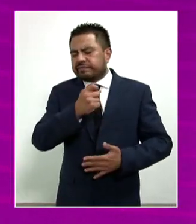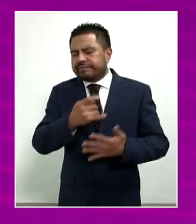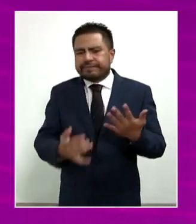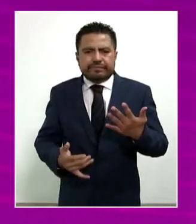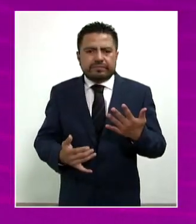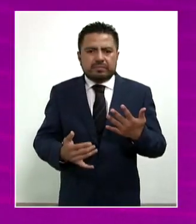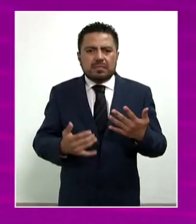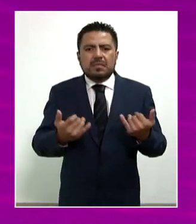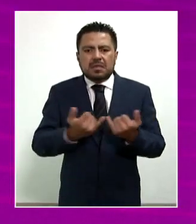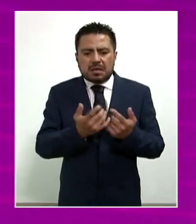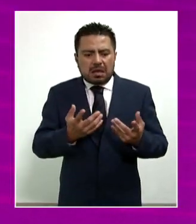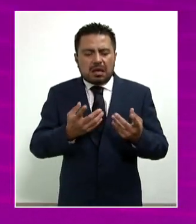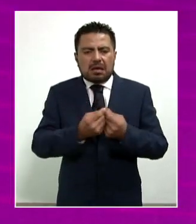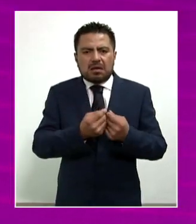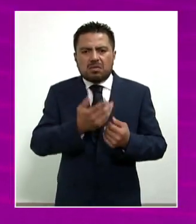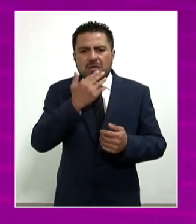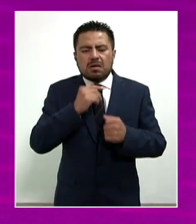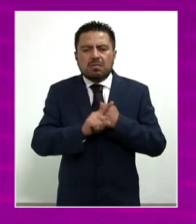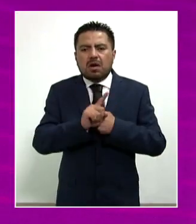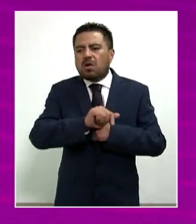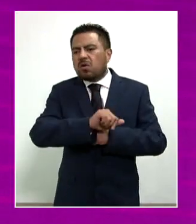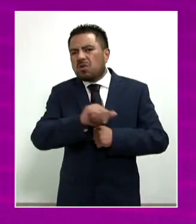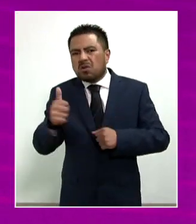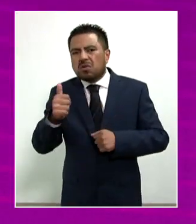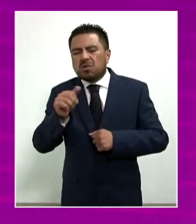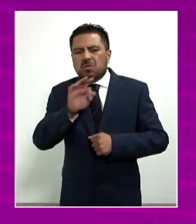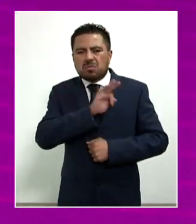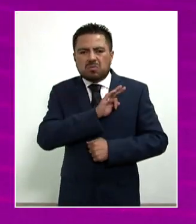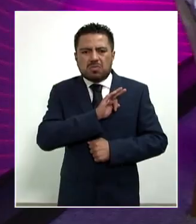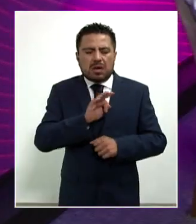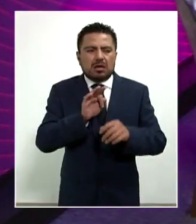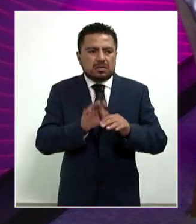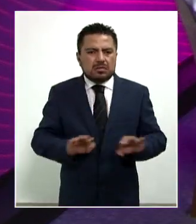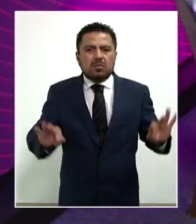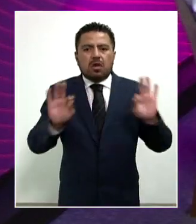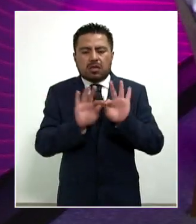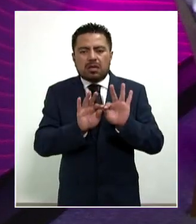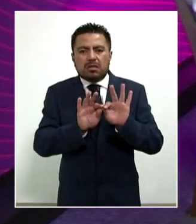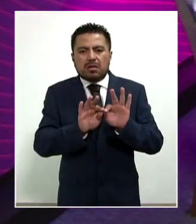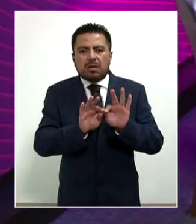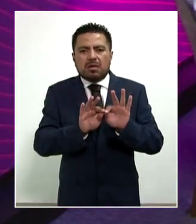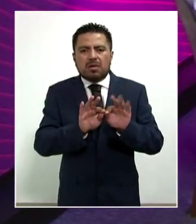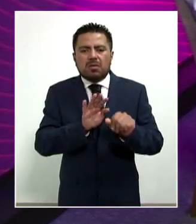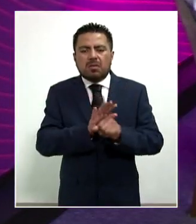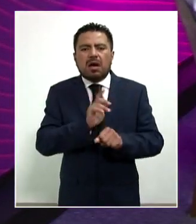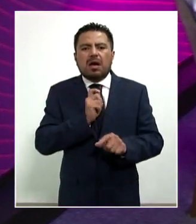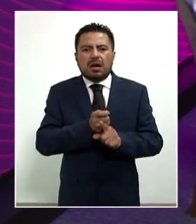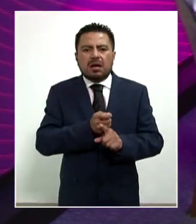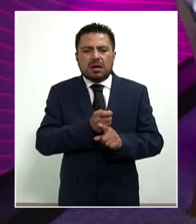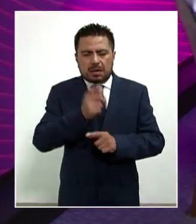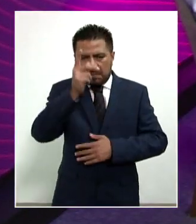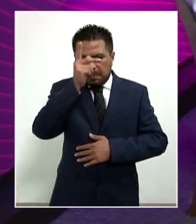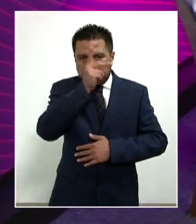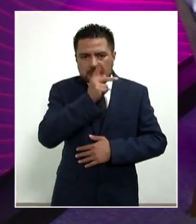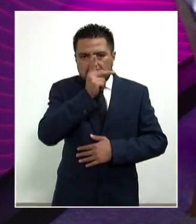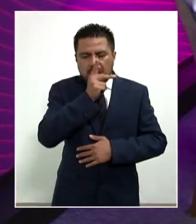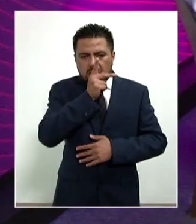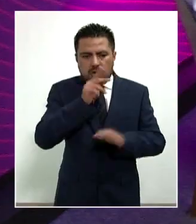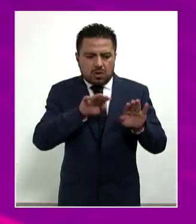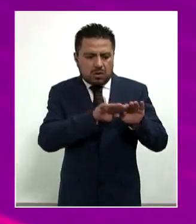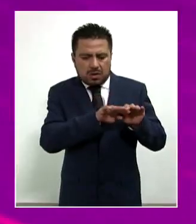de consumo que no desdeñaría. Pero la otra que también puede ser importante es la pedagogía de